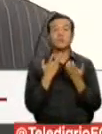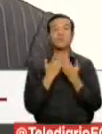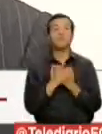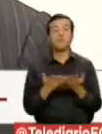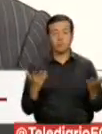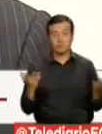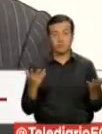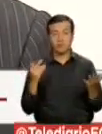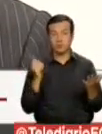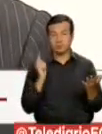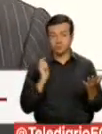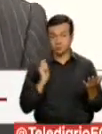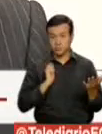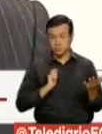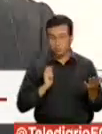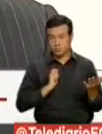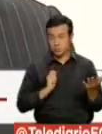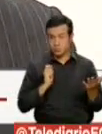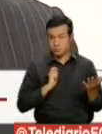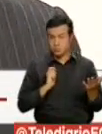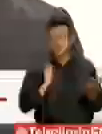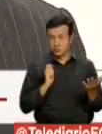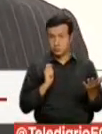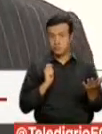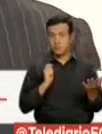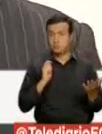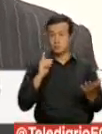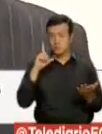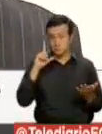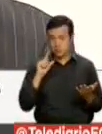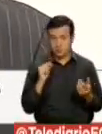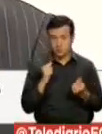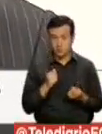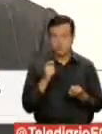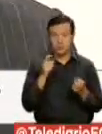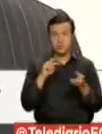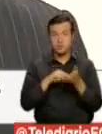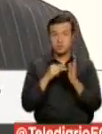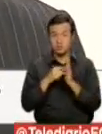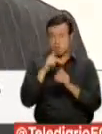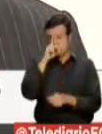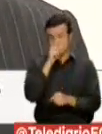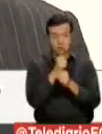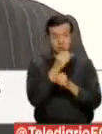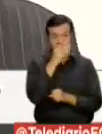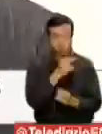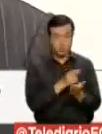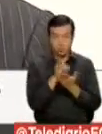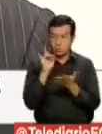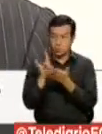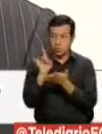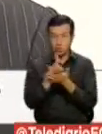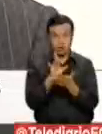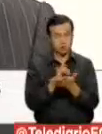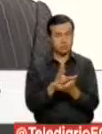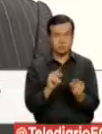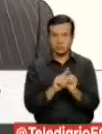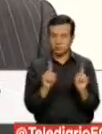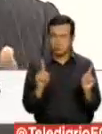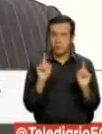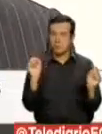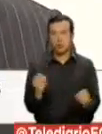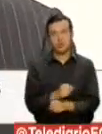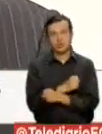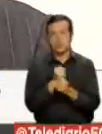la masa salarial, que no implica, perdón la expresión, votar a trabajadores honestos, pero no es posible que